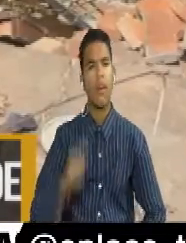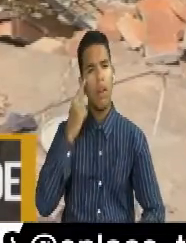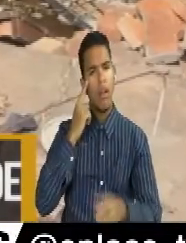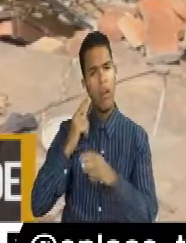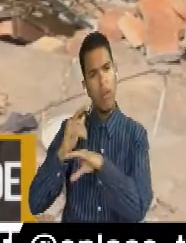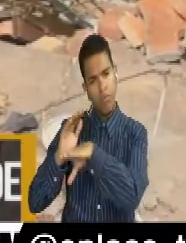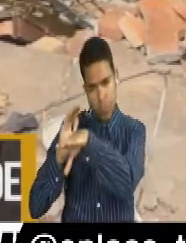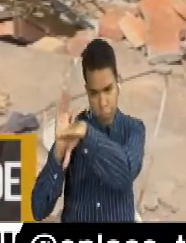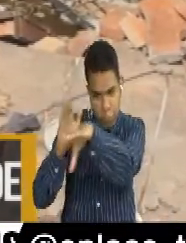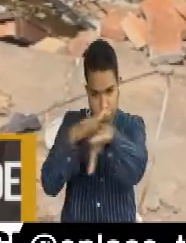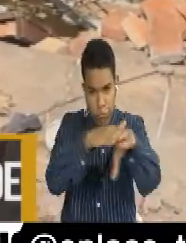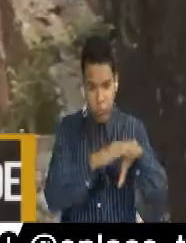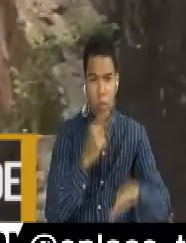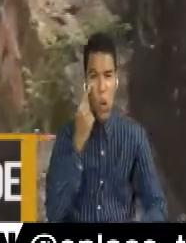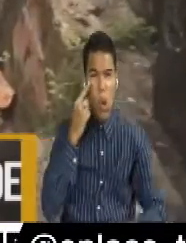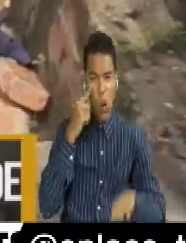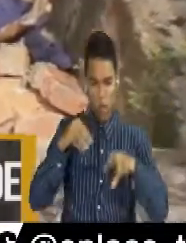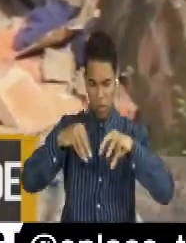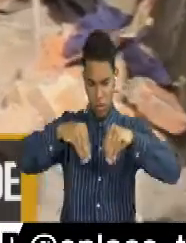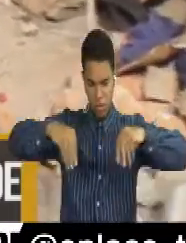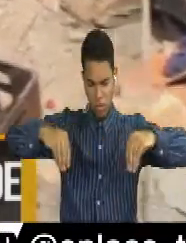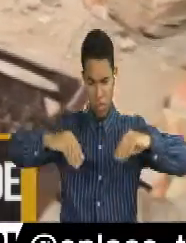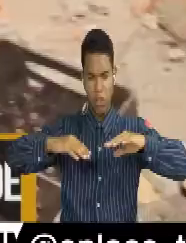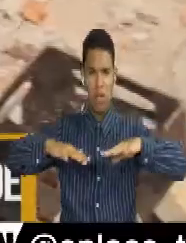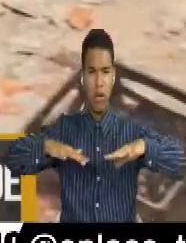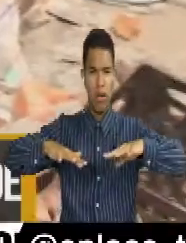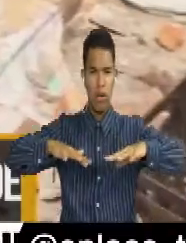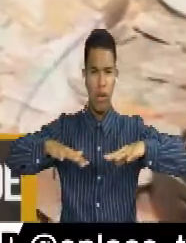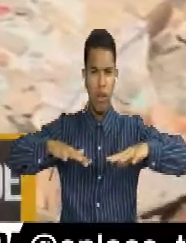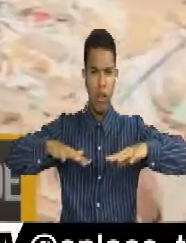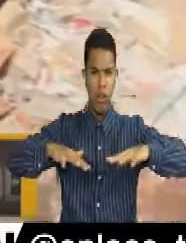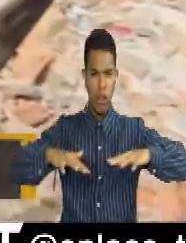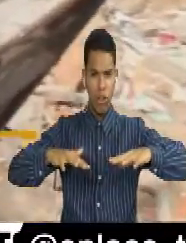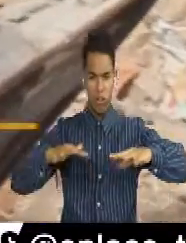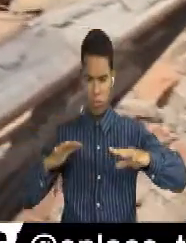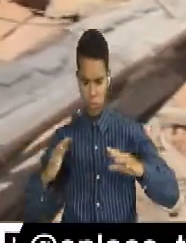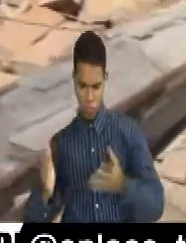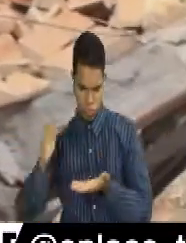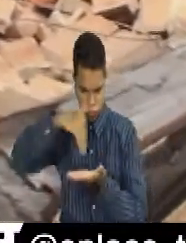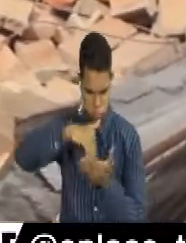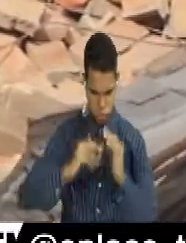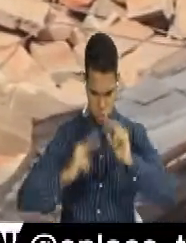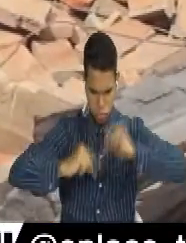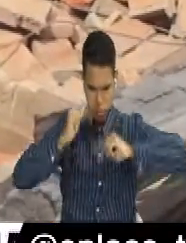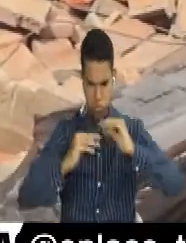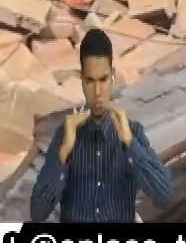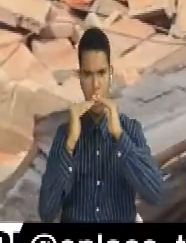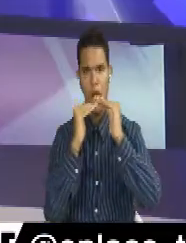eviten construir en zonas de alto riesgo e impedir tragedias que lamentar, cual sea la situación.